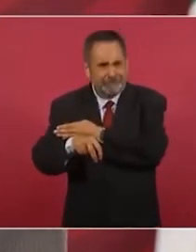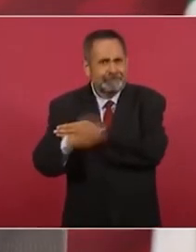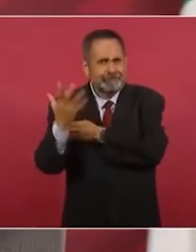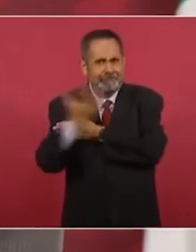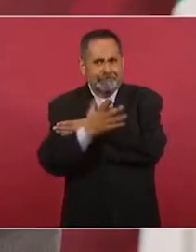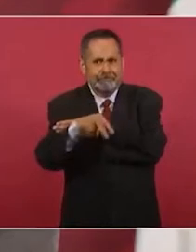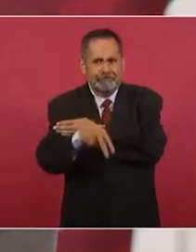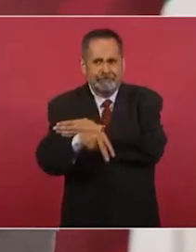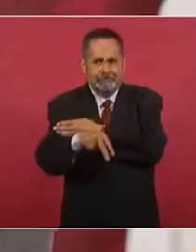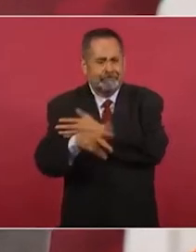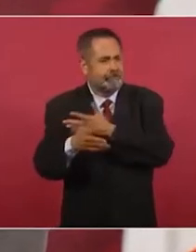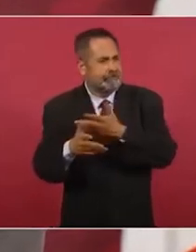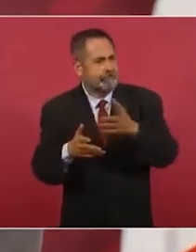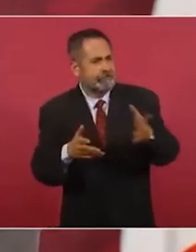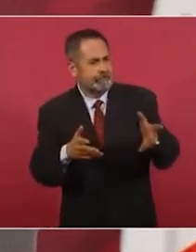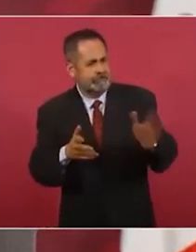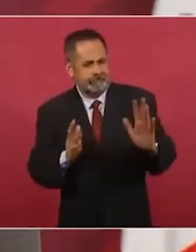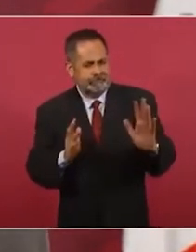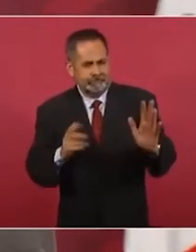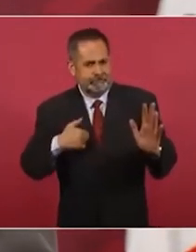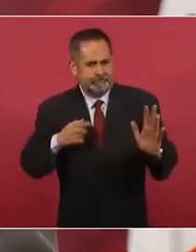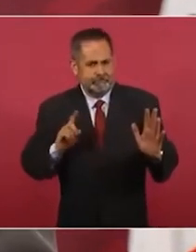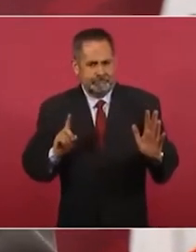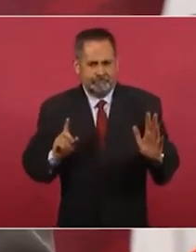Y somos,